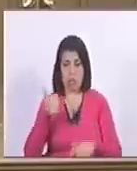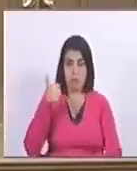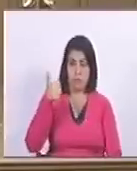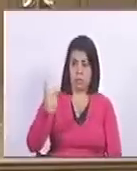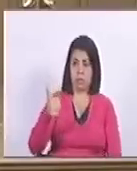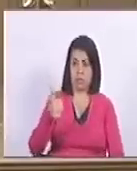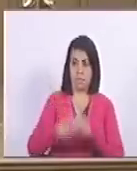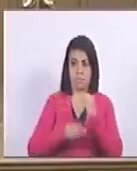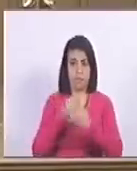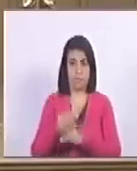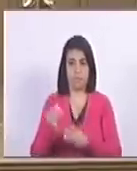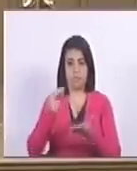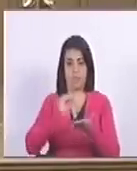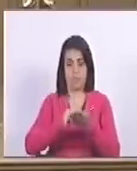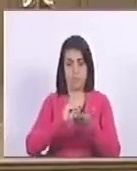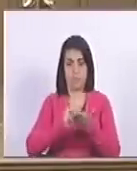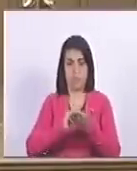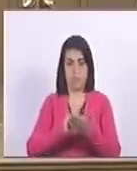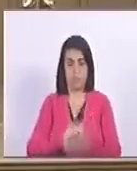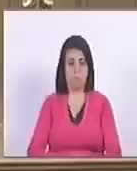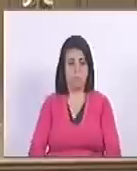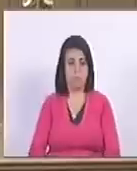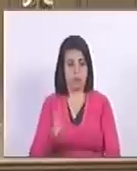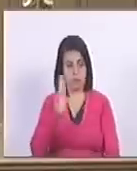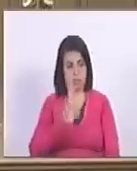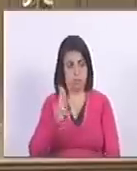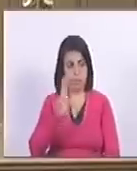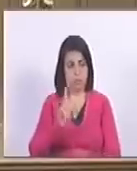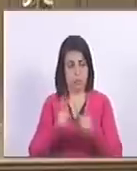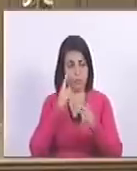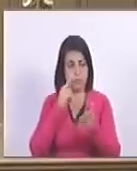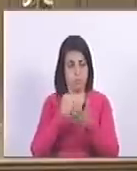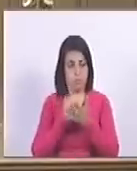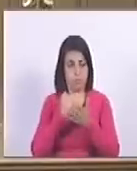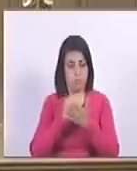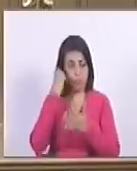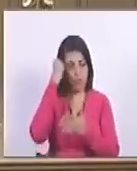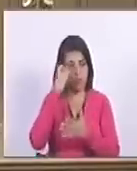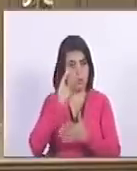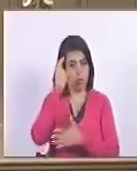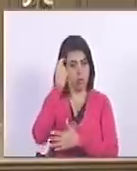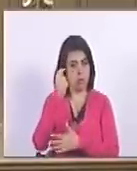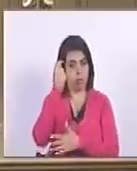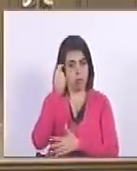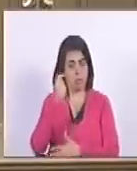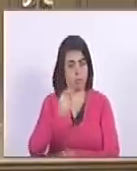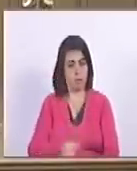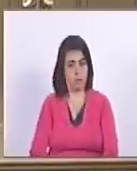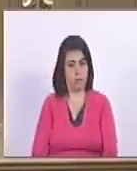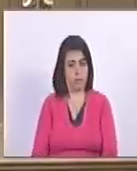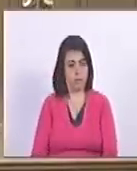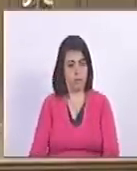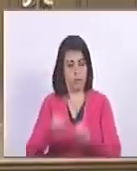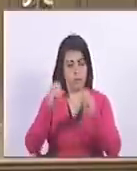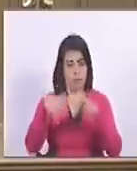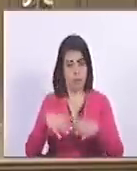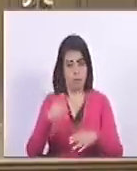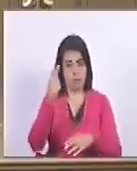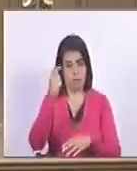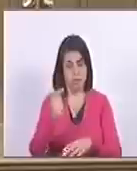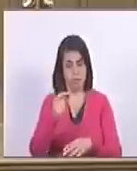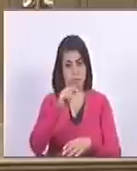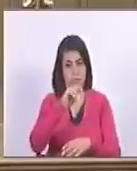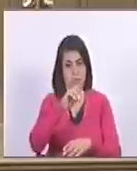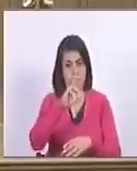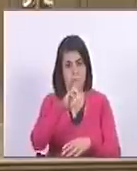por las buenas van a volver. Utilizan algunos argumentos los eurodiputados. La renuncia de los rectores del